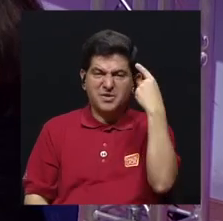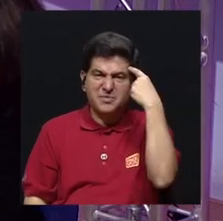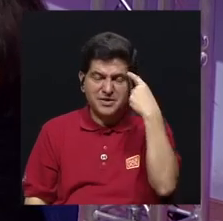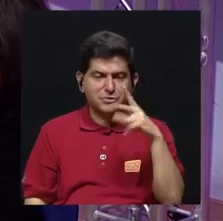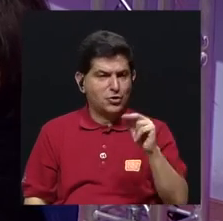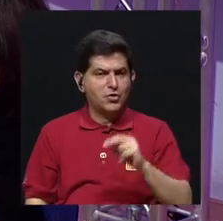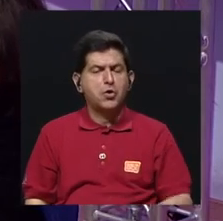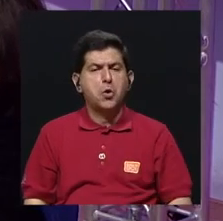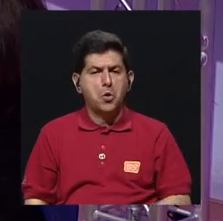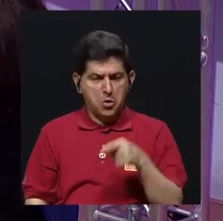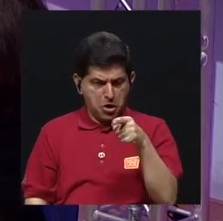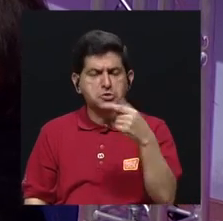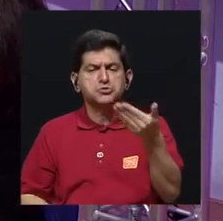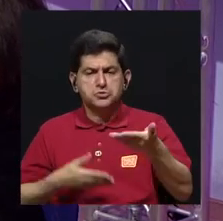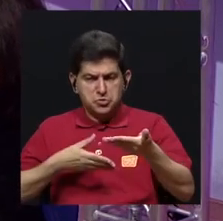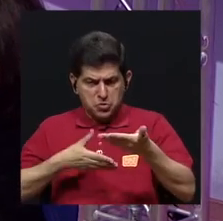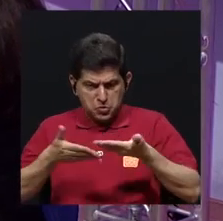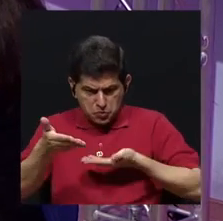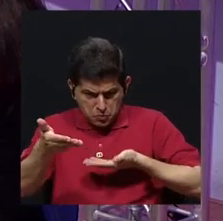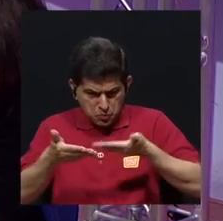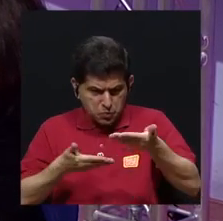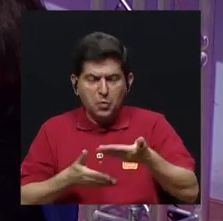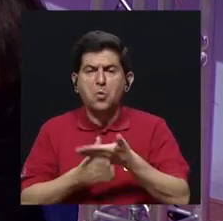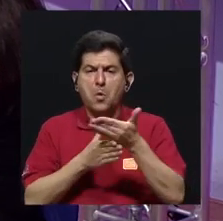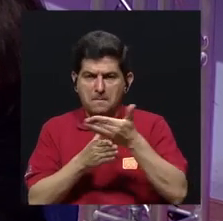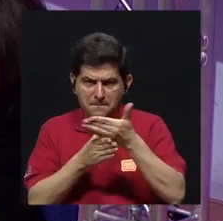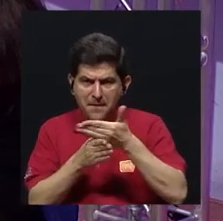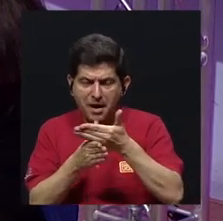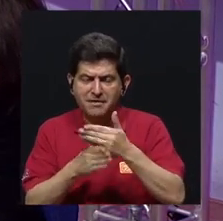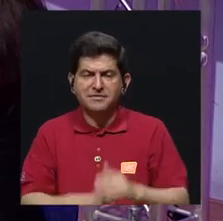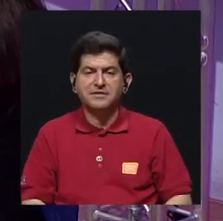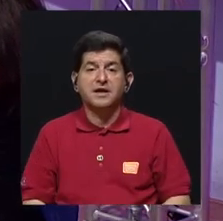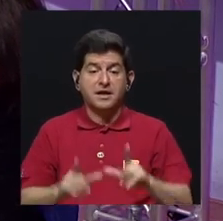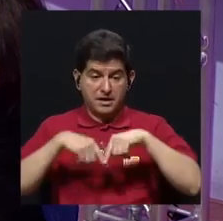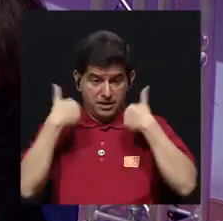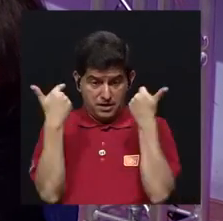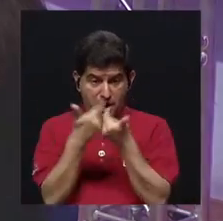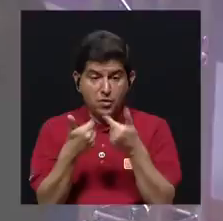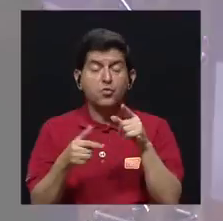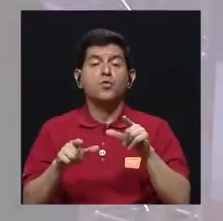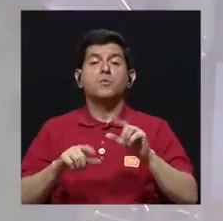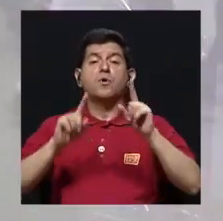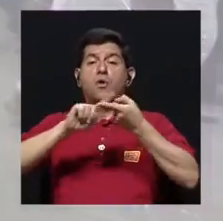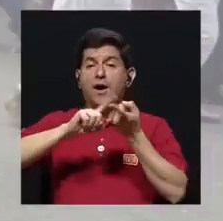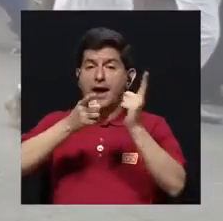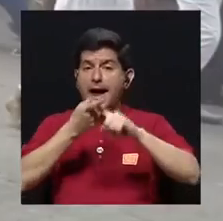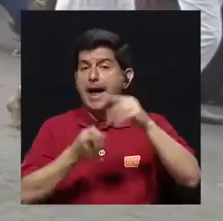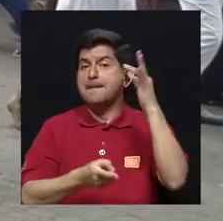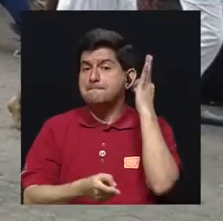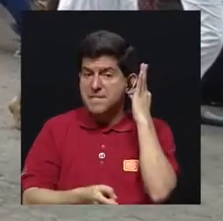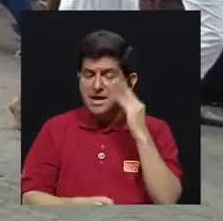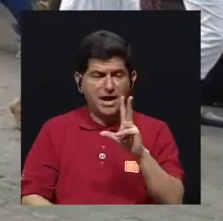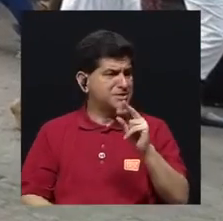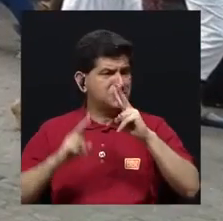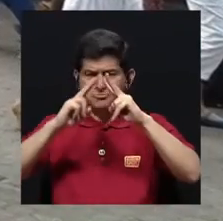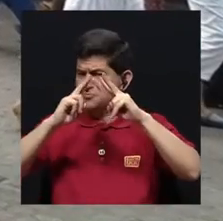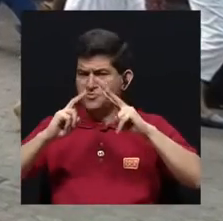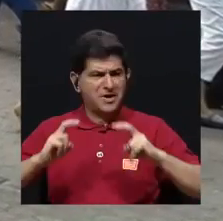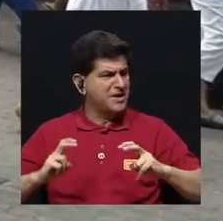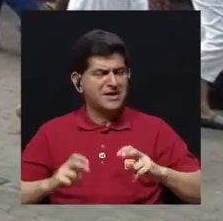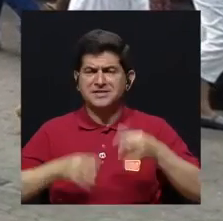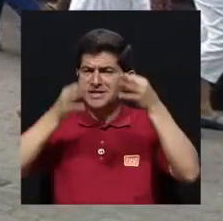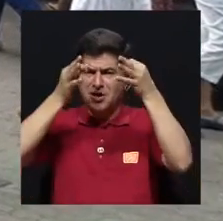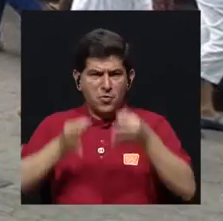se habla y se comparte. Y creo que la colectiva como tal es ese grupo de amigas que realmente no juzgan, simplemente vos